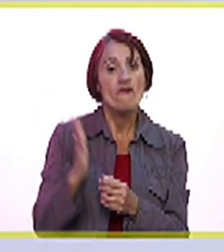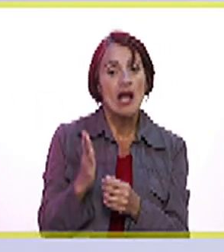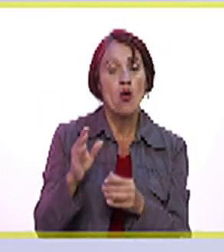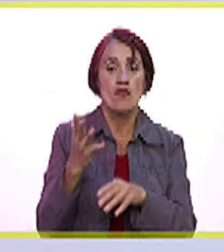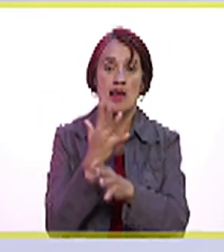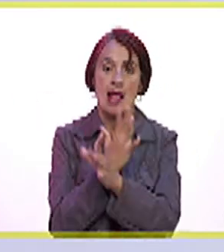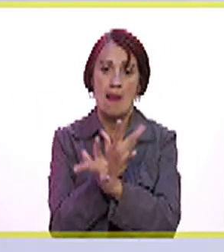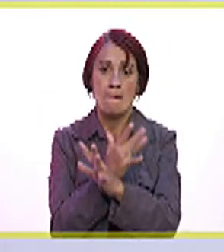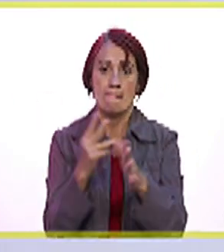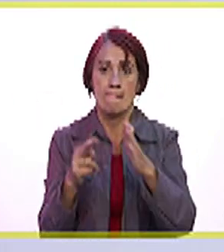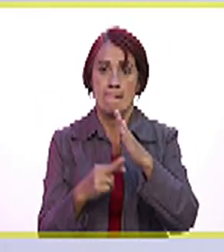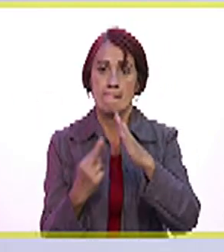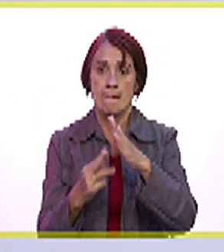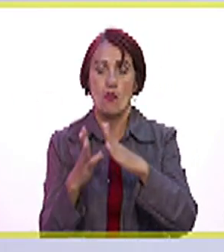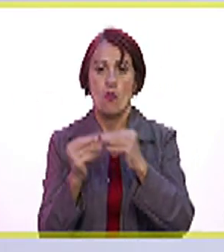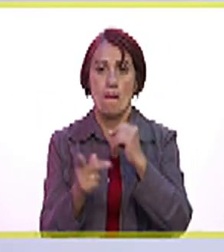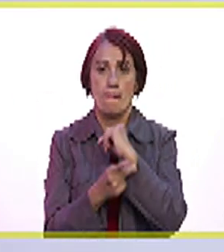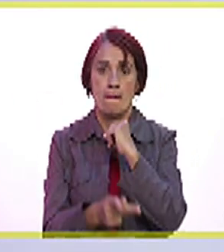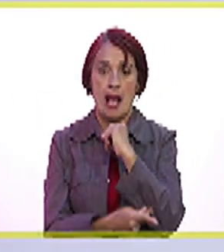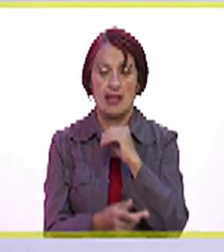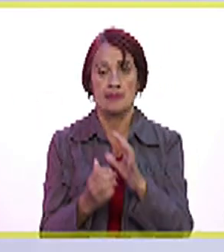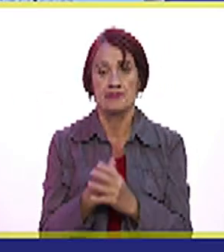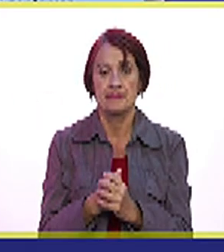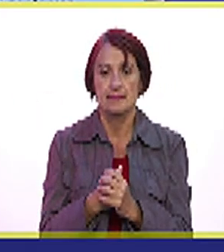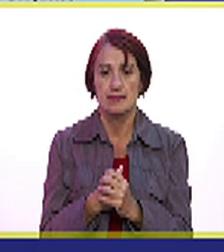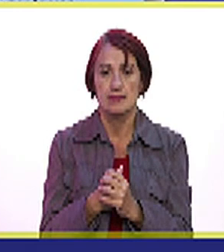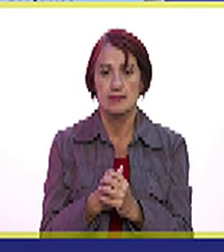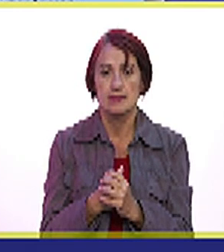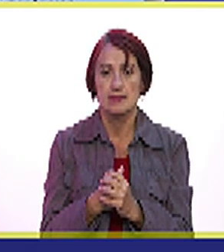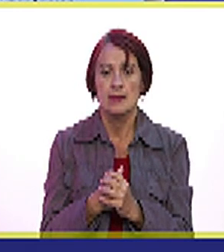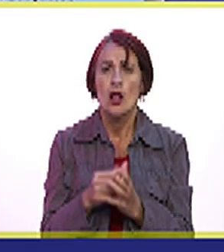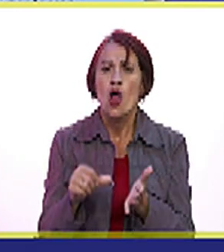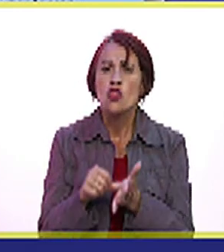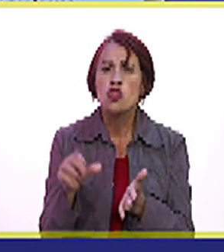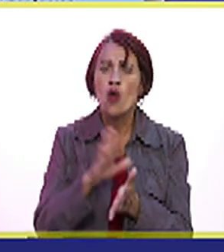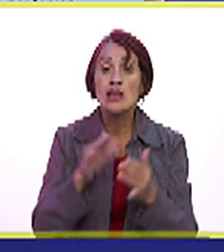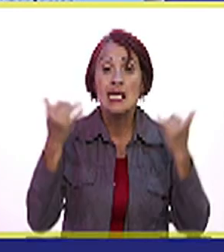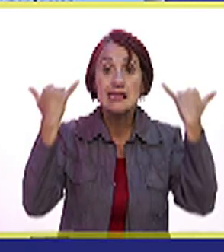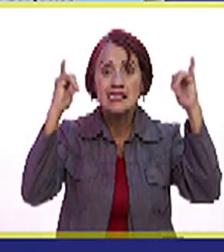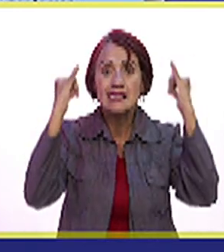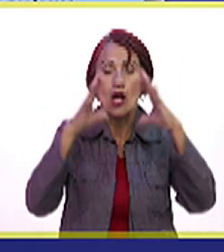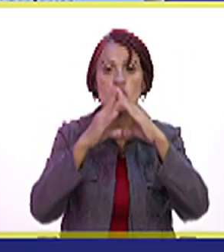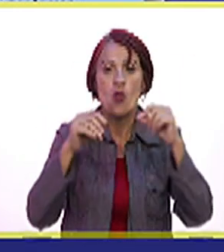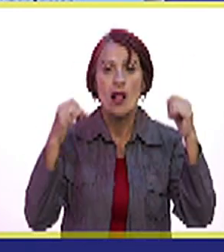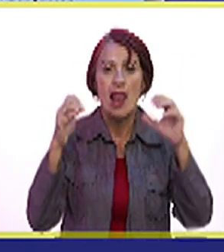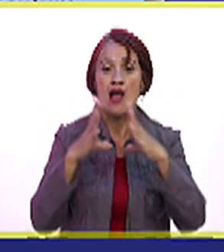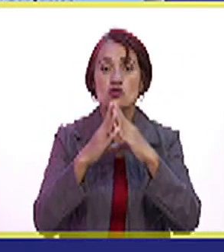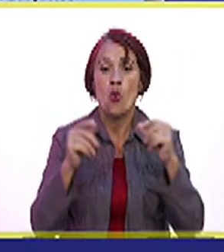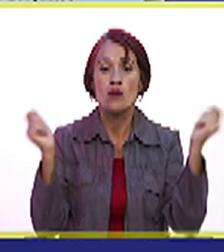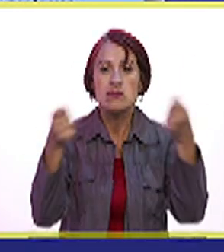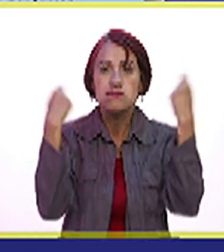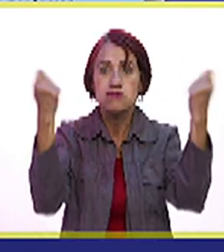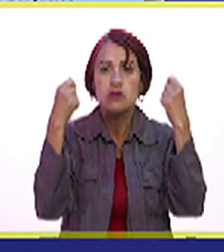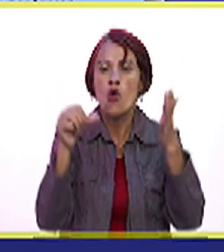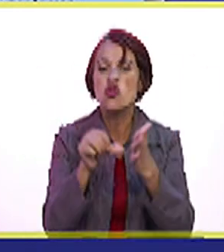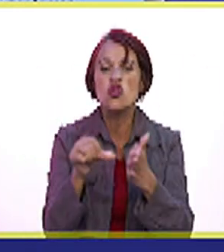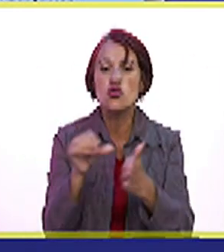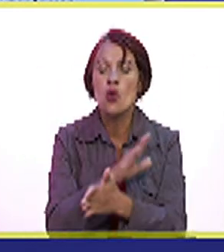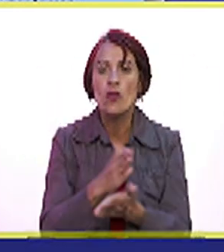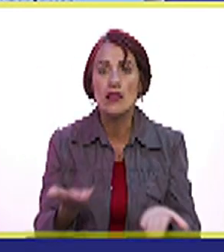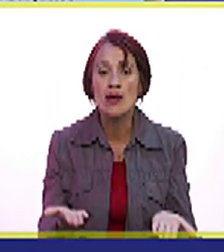¿Okay? Where did event was held? ¿Dónde se celebró el evento? El evento, event,